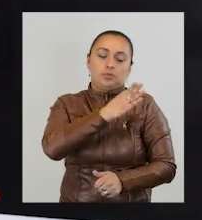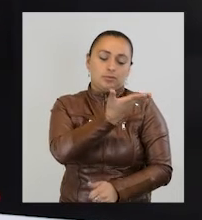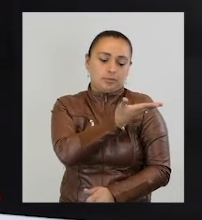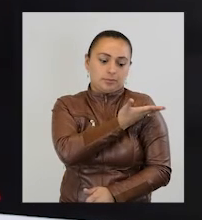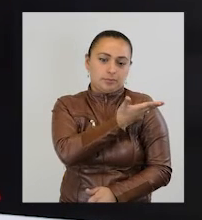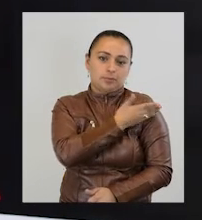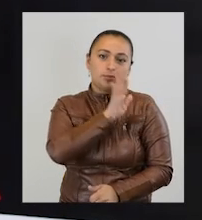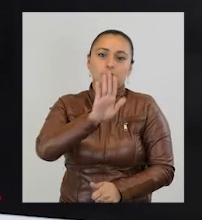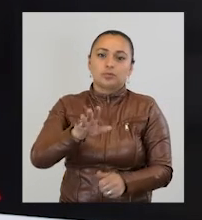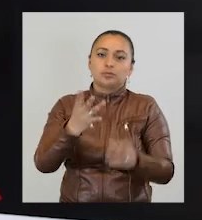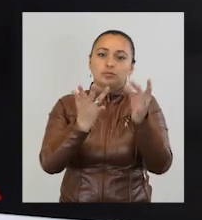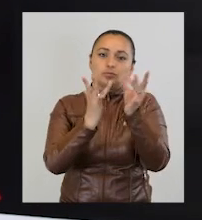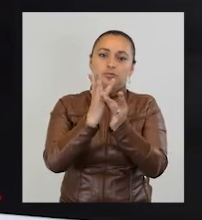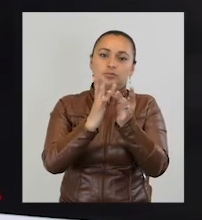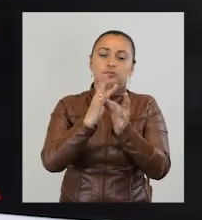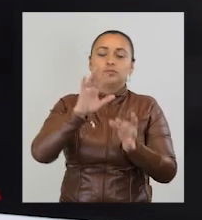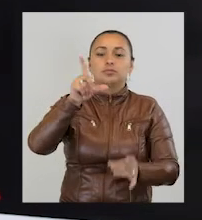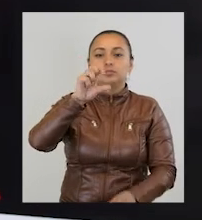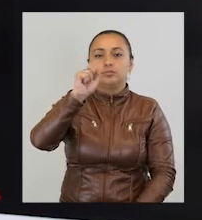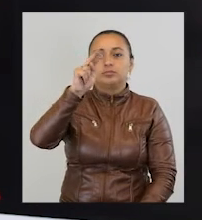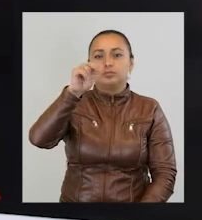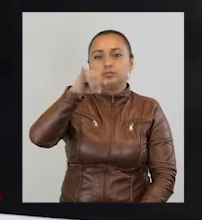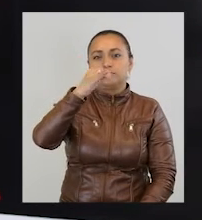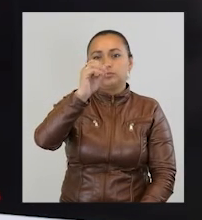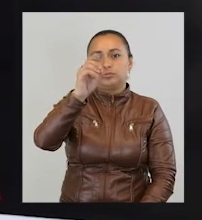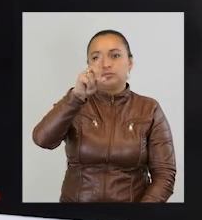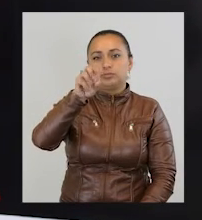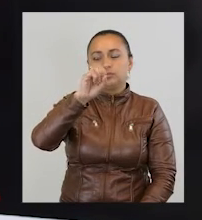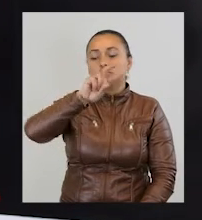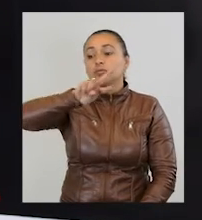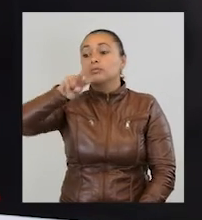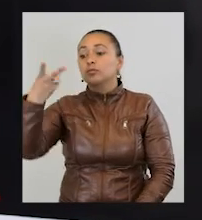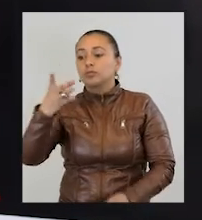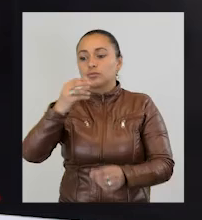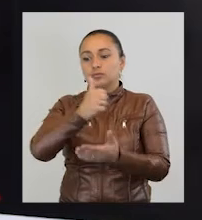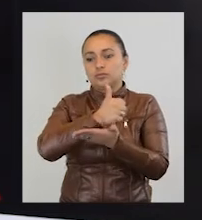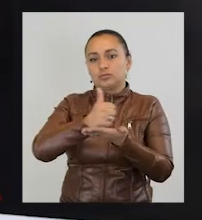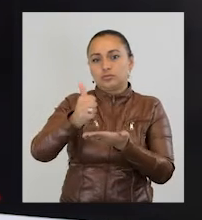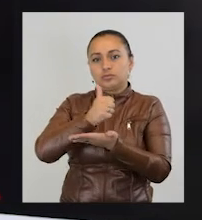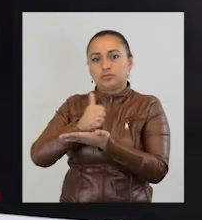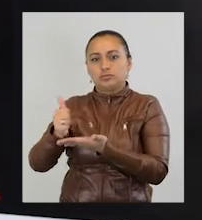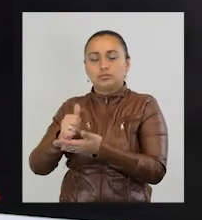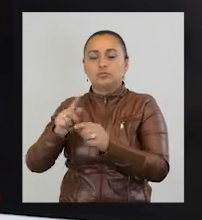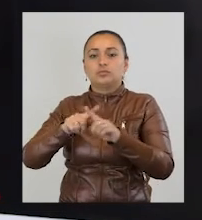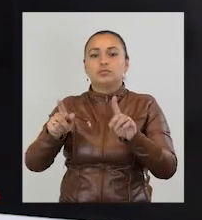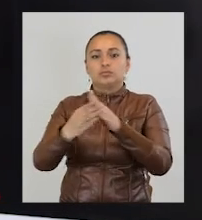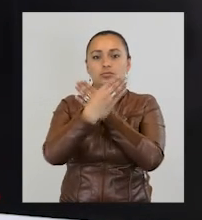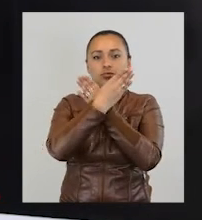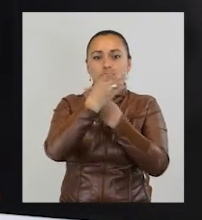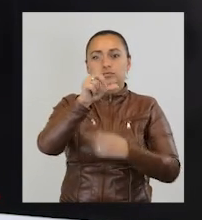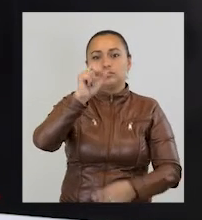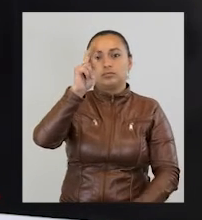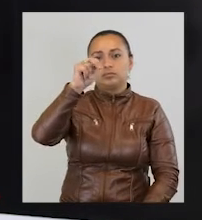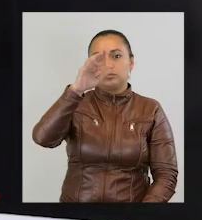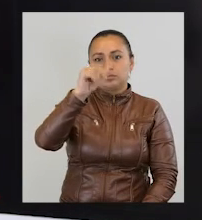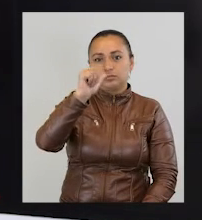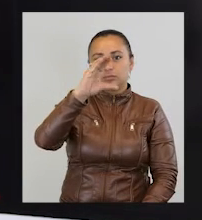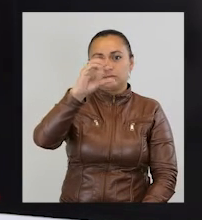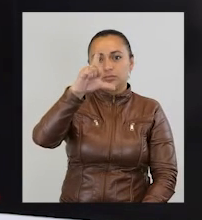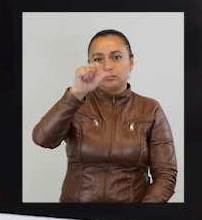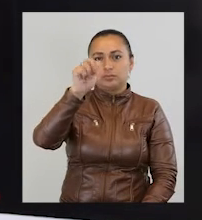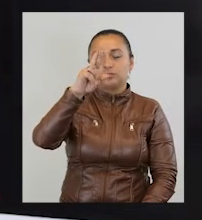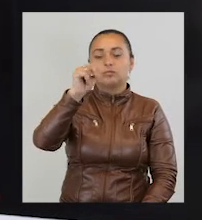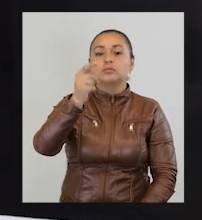con María, la Virgen, Madre de Dios y Madre Nuestra, su esposo San José, con todos los santos, los mártires,